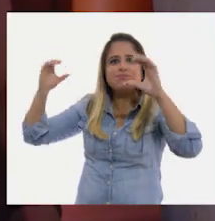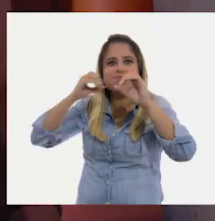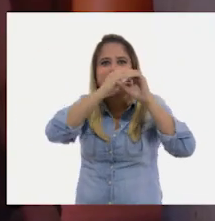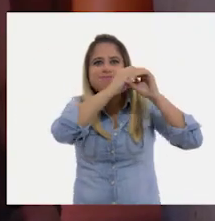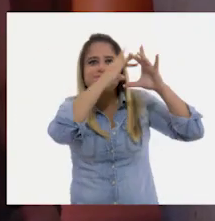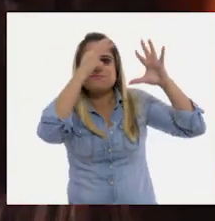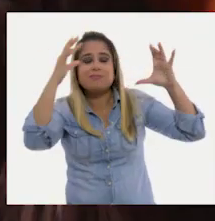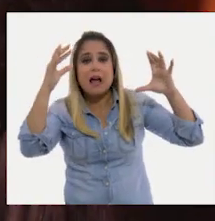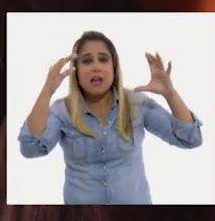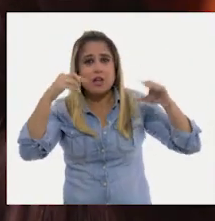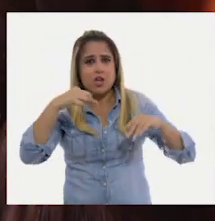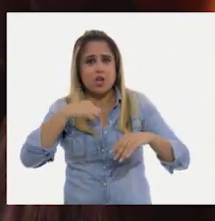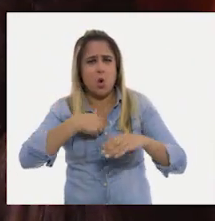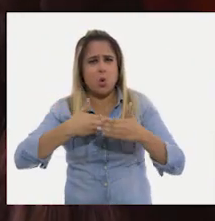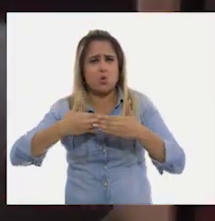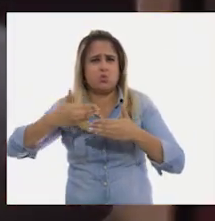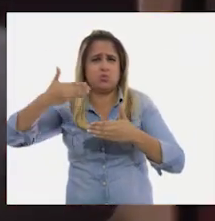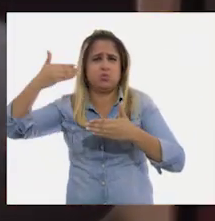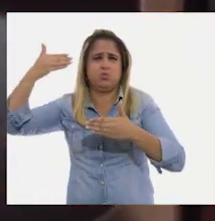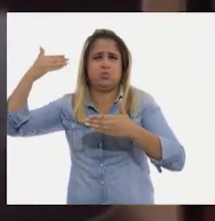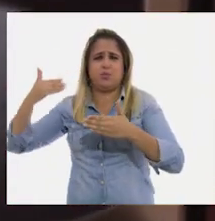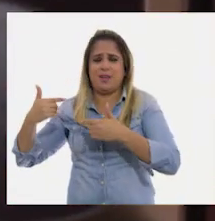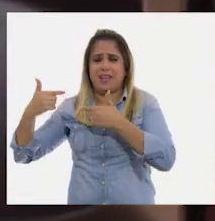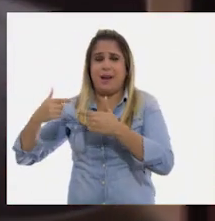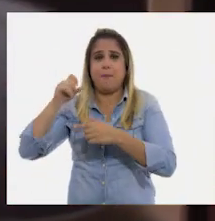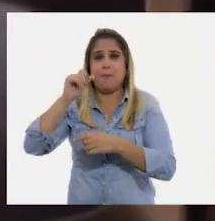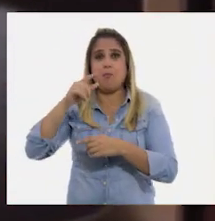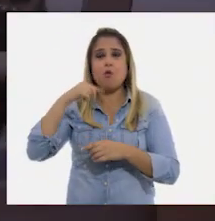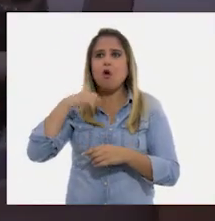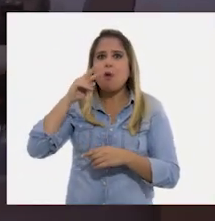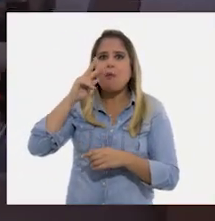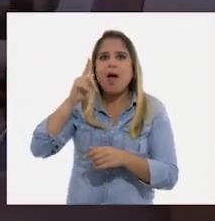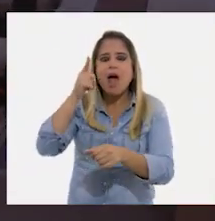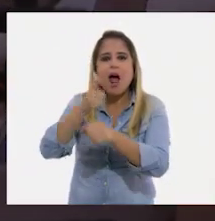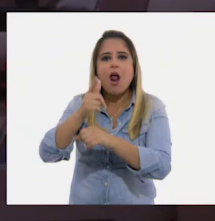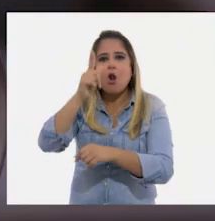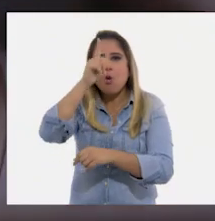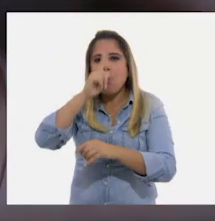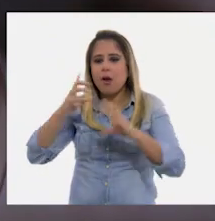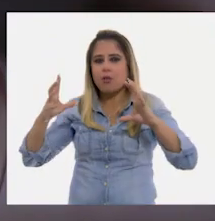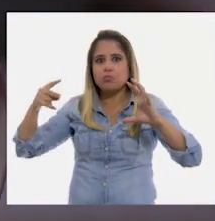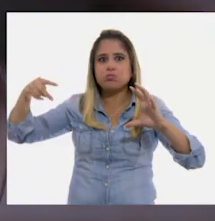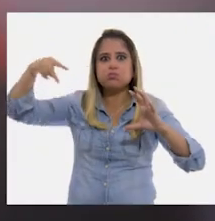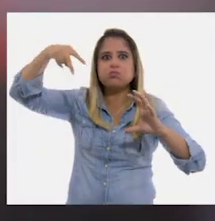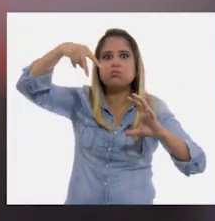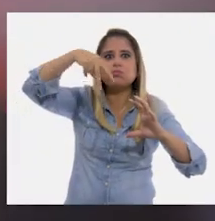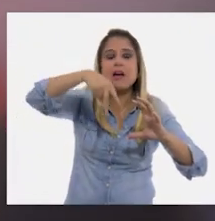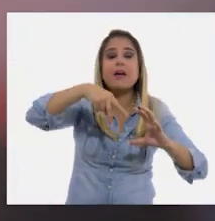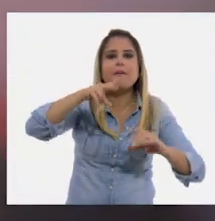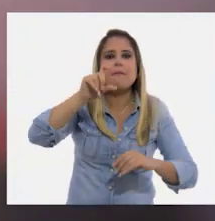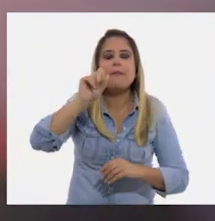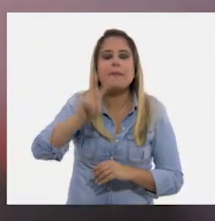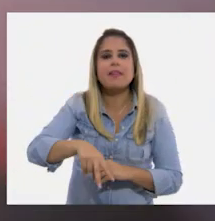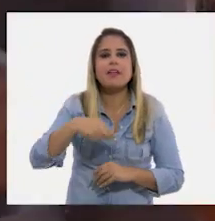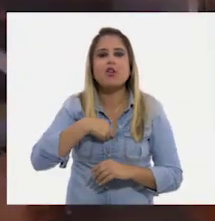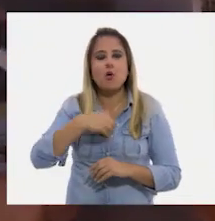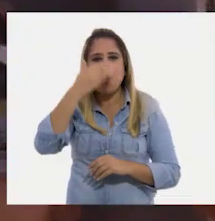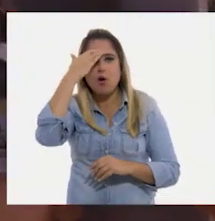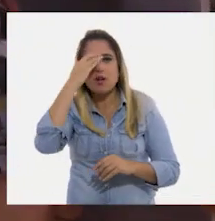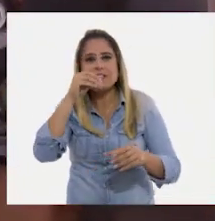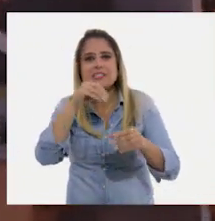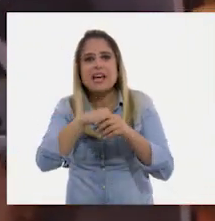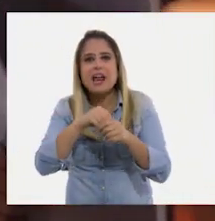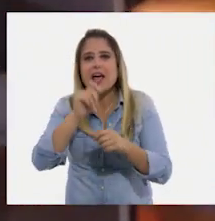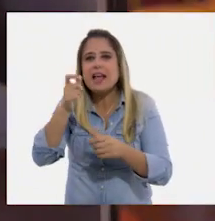Y aunque soy de la generación que vio llegar al hombre a la luna, a mí siempre me fascinaba pensar en los secretos